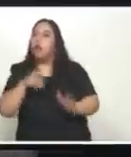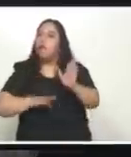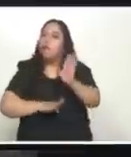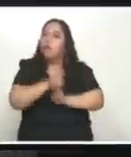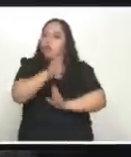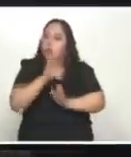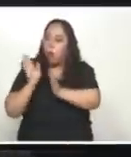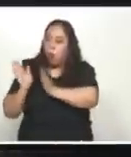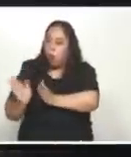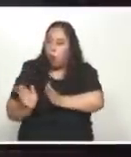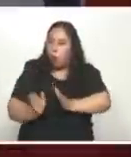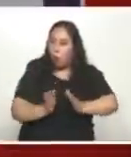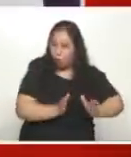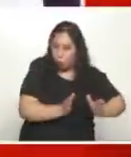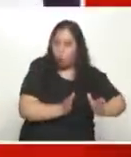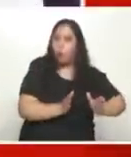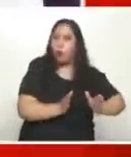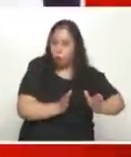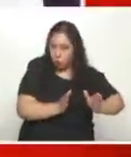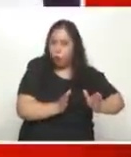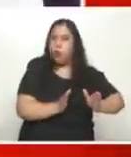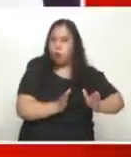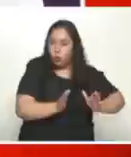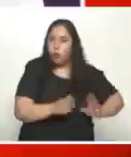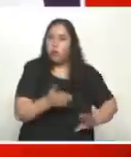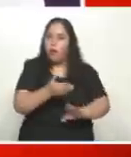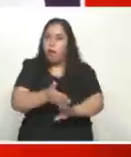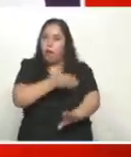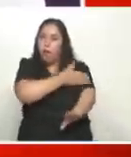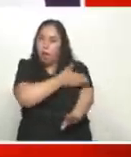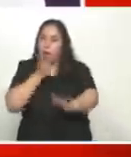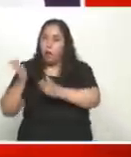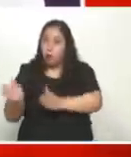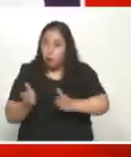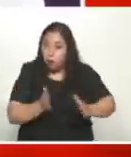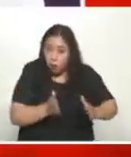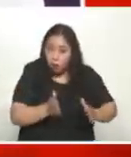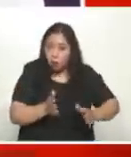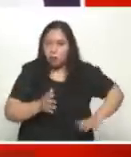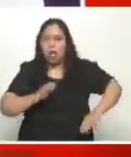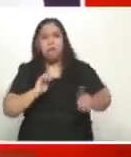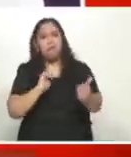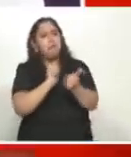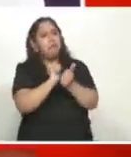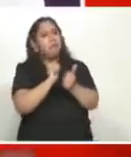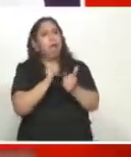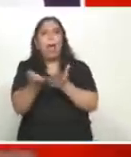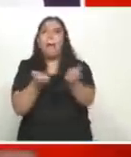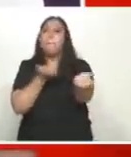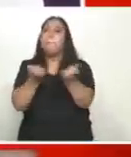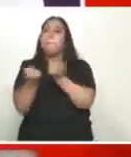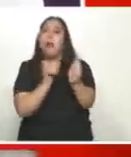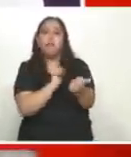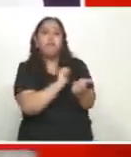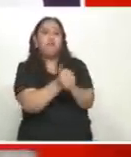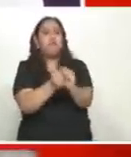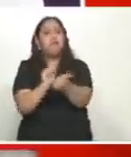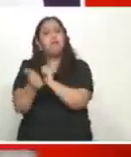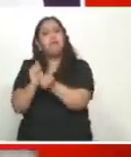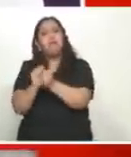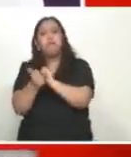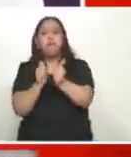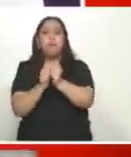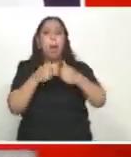Un desarrollo con competencia leal, no con competencia desleal, un desarrollo con transparencia,